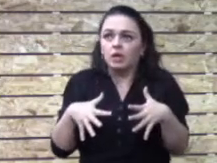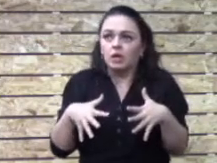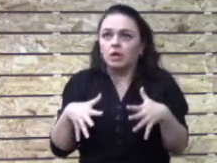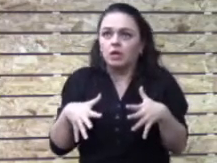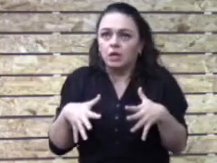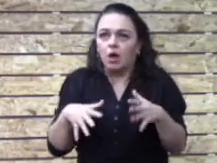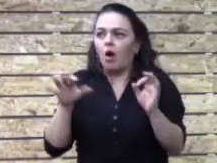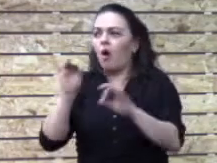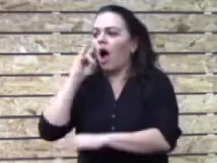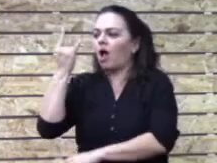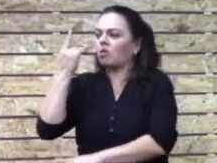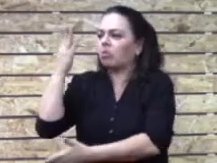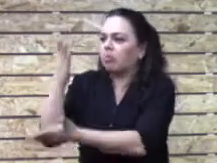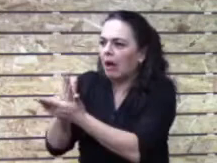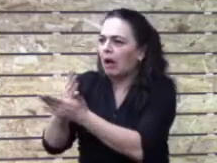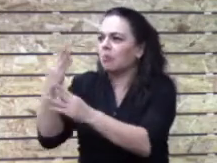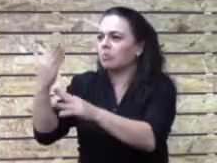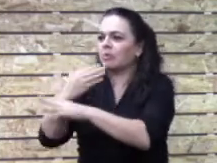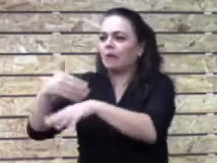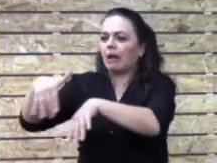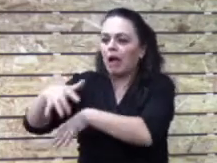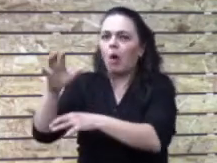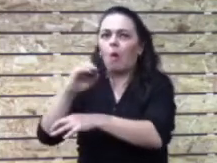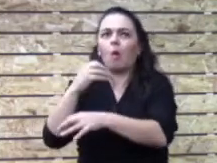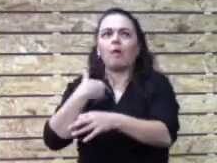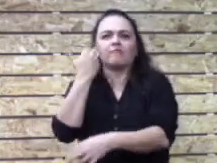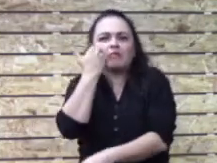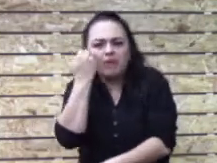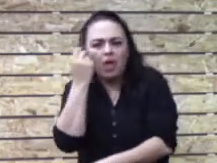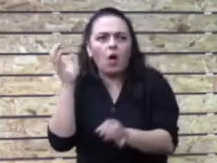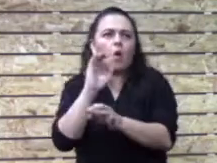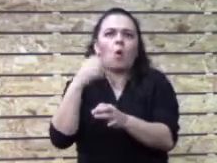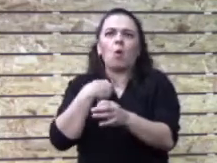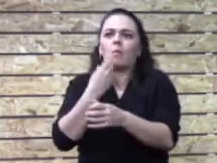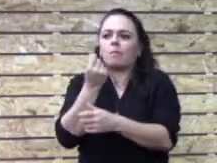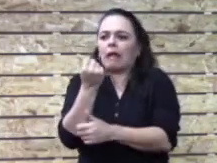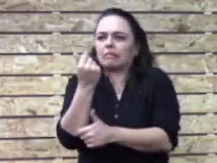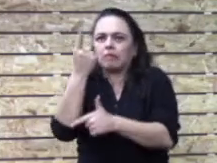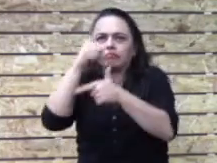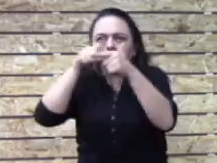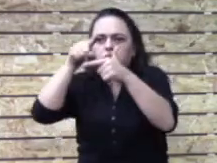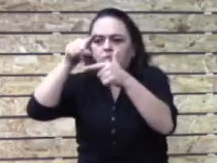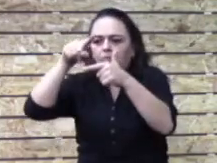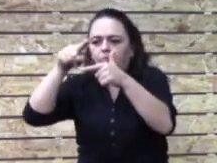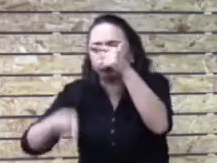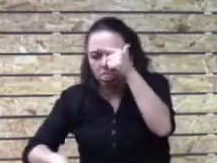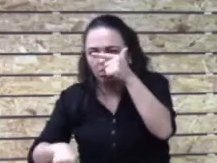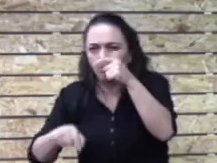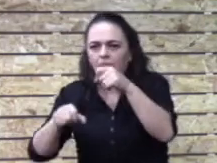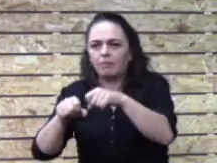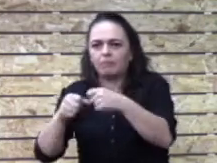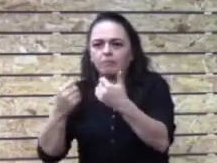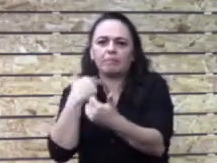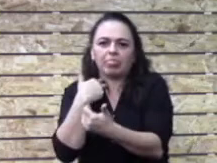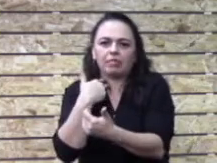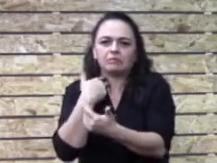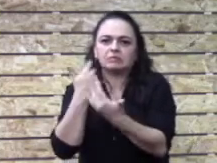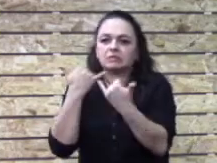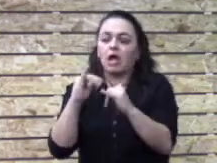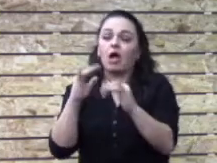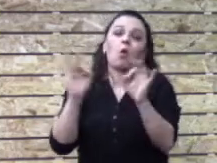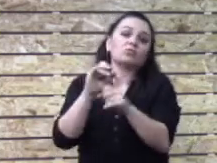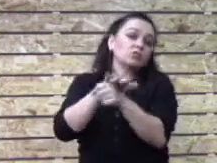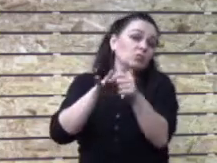la calle, a cierta enfermedad, a la quiebra financiera o a lo que fuera. Me llegó esta semana precisamente con motivo de